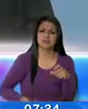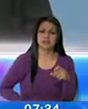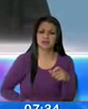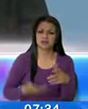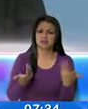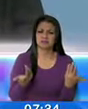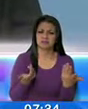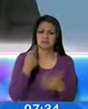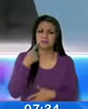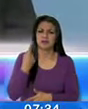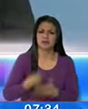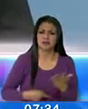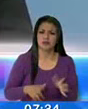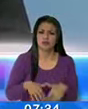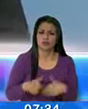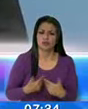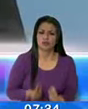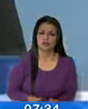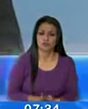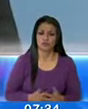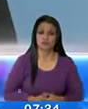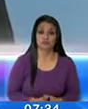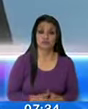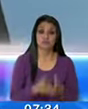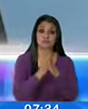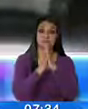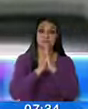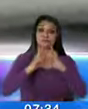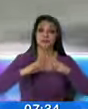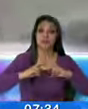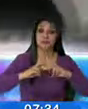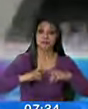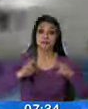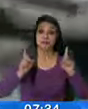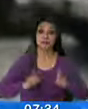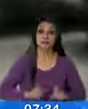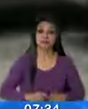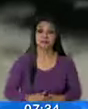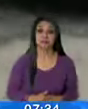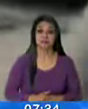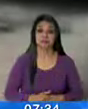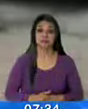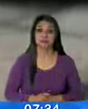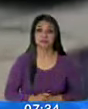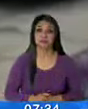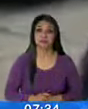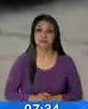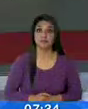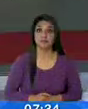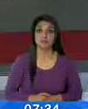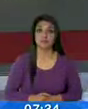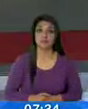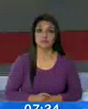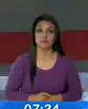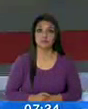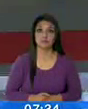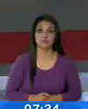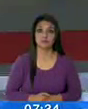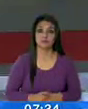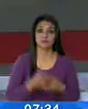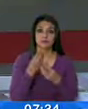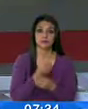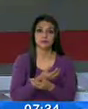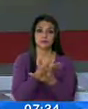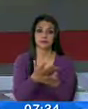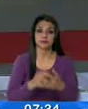pedir una investigación y ver las medidas que hay que tomar. En Quito informó Adriana Rojas. Se puede contarles que se